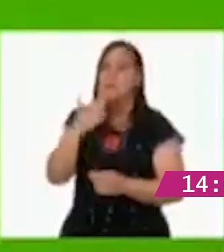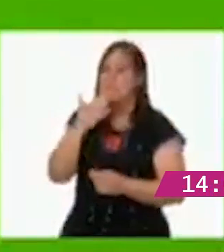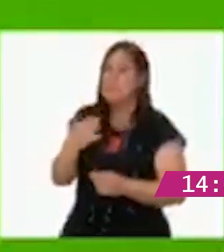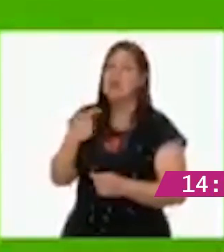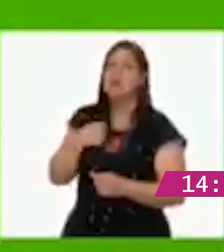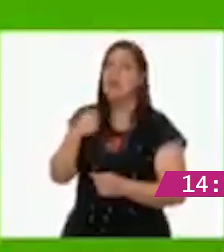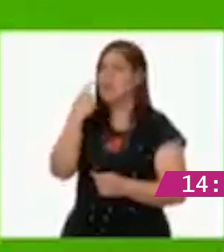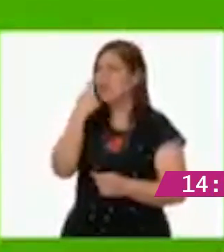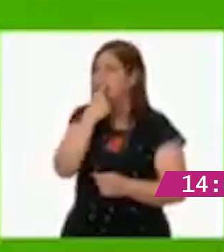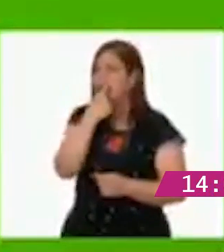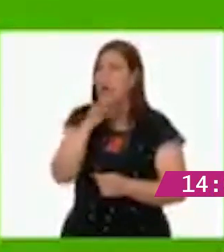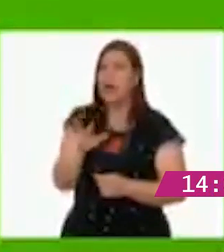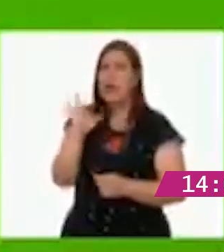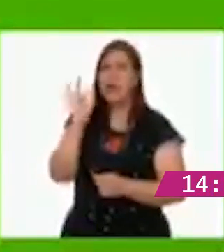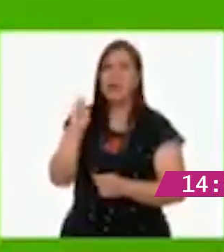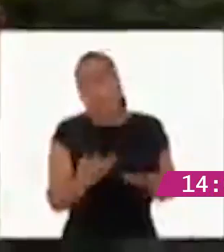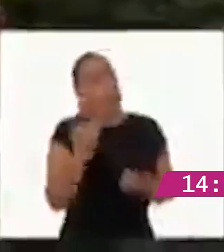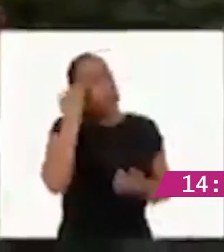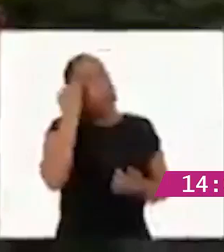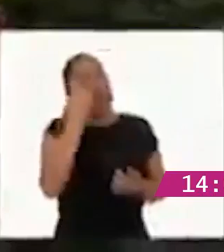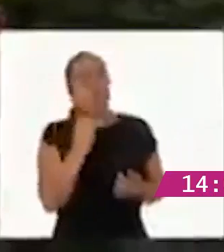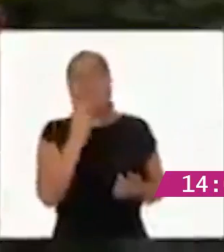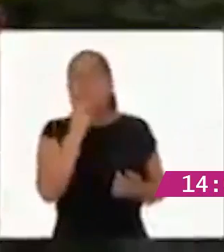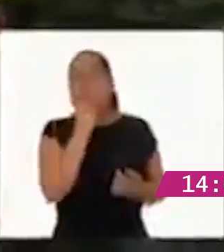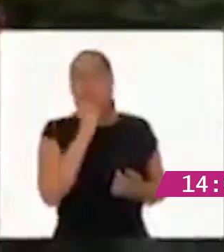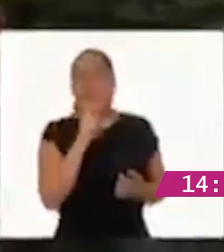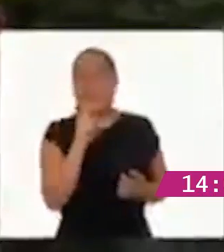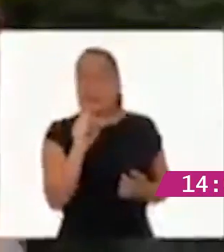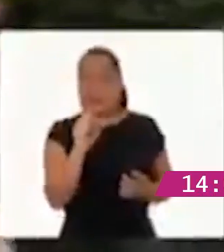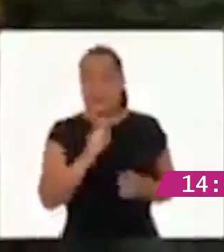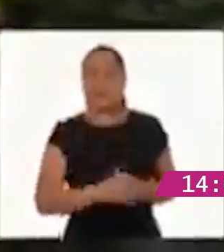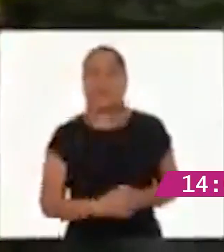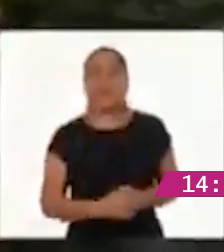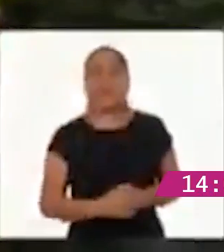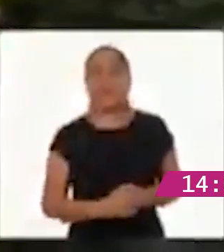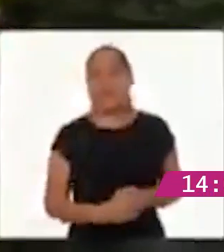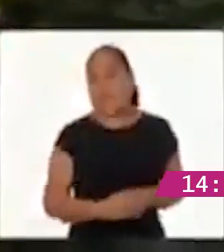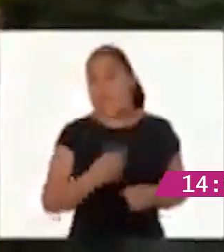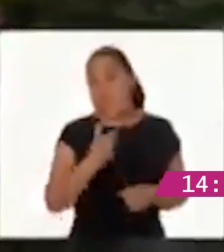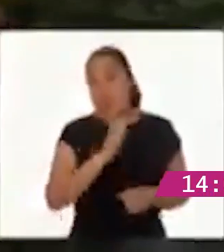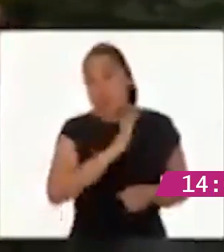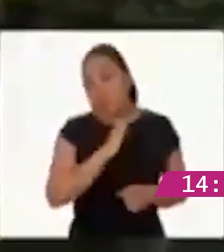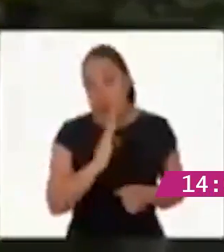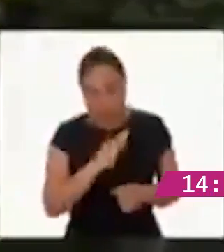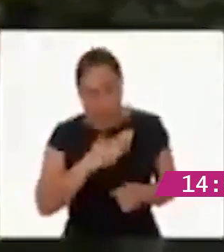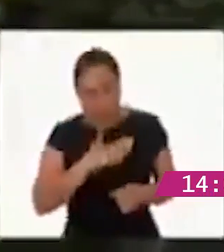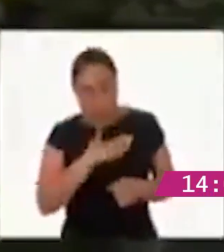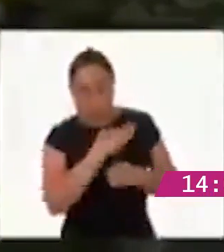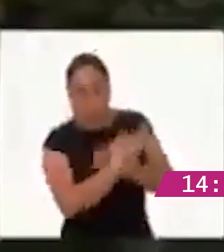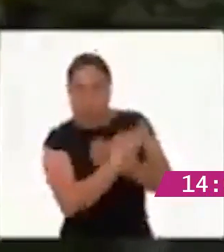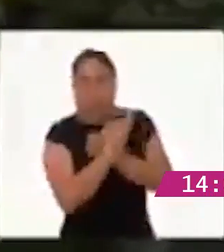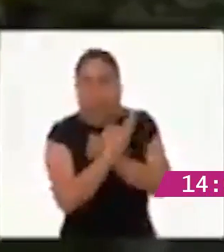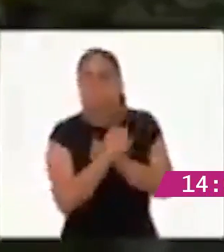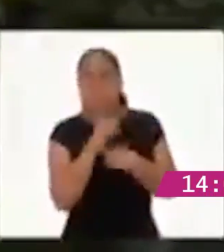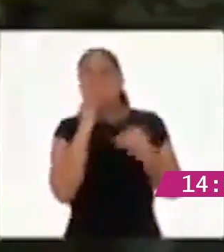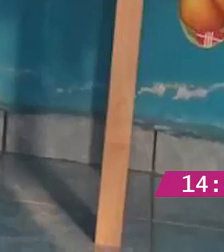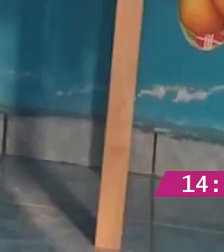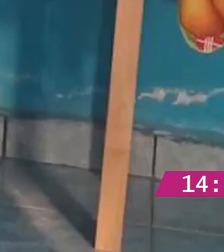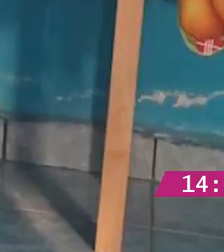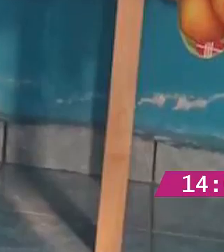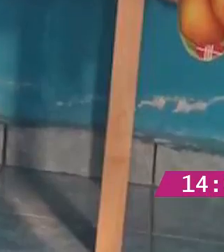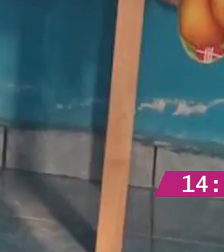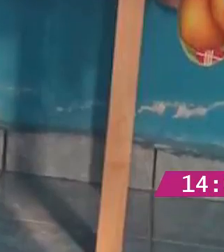tenido complicaciones para dar clases en línea por factores de conectividad. Para Diario de Chiapas,